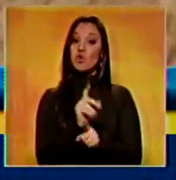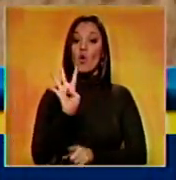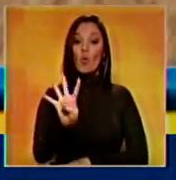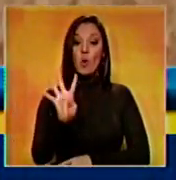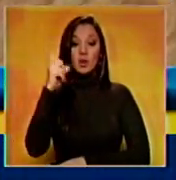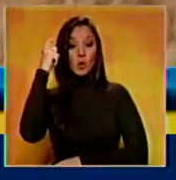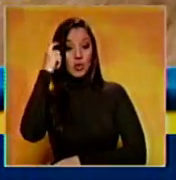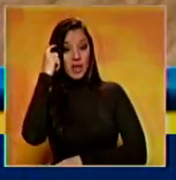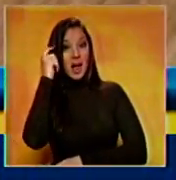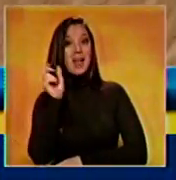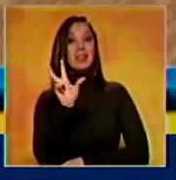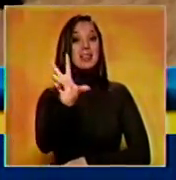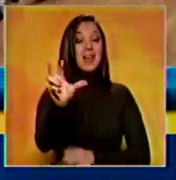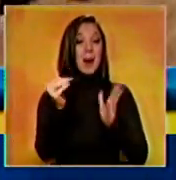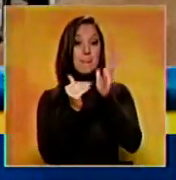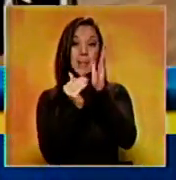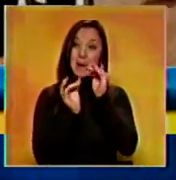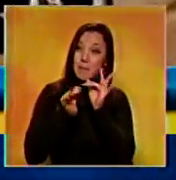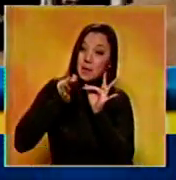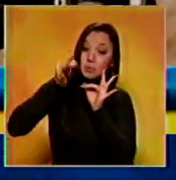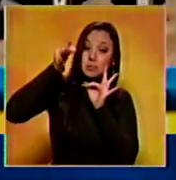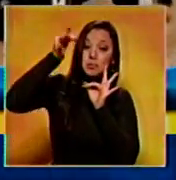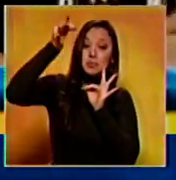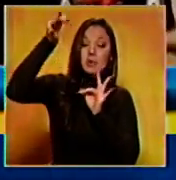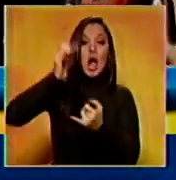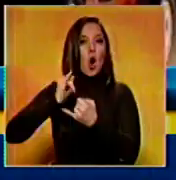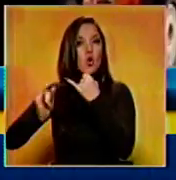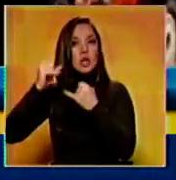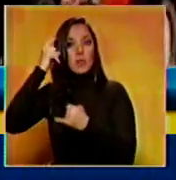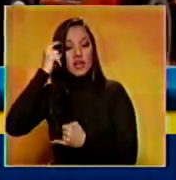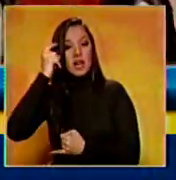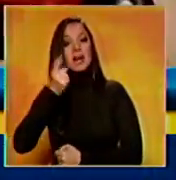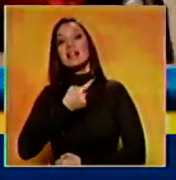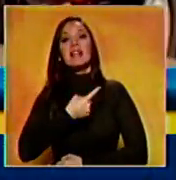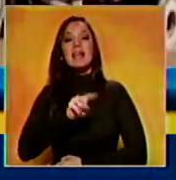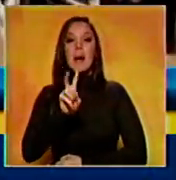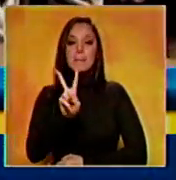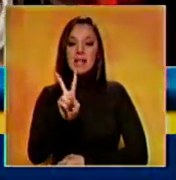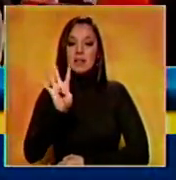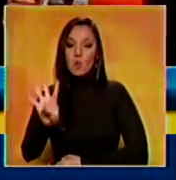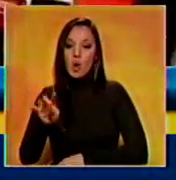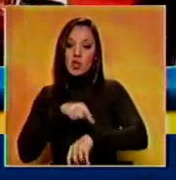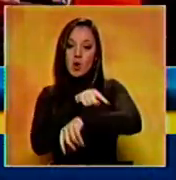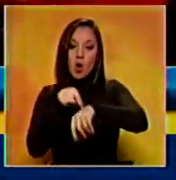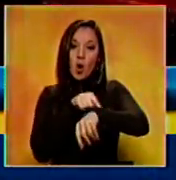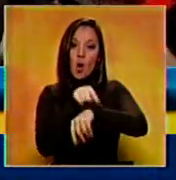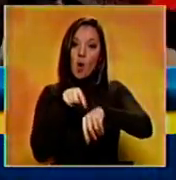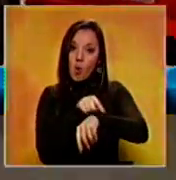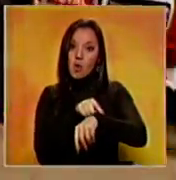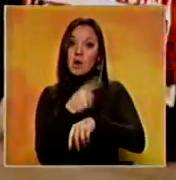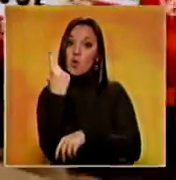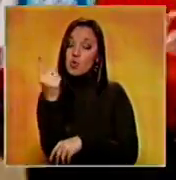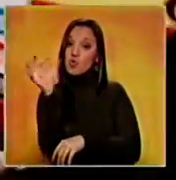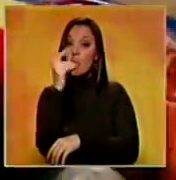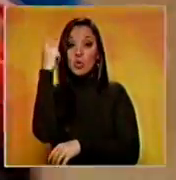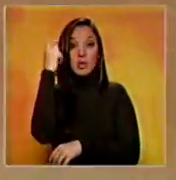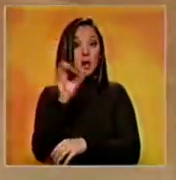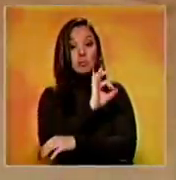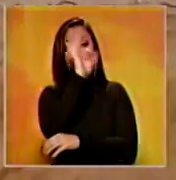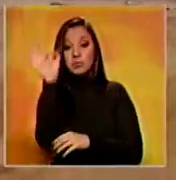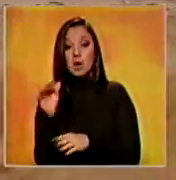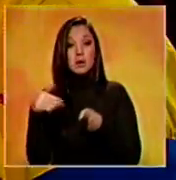a 3.000 metros de altura. El último día de la prueba duró 24 horas continuas, con las que completaron 8 de las 13